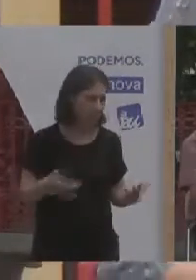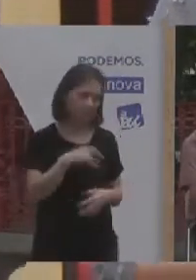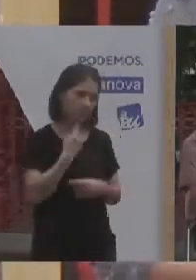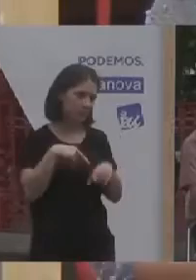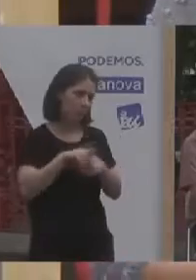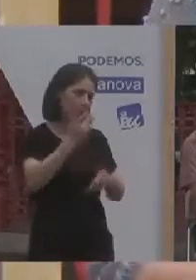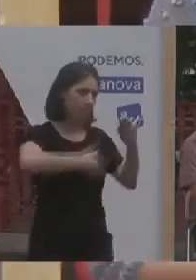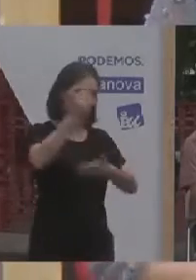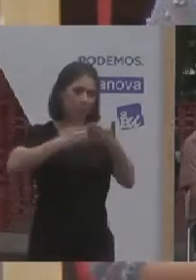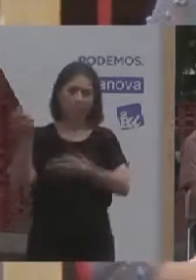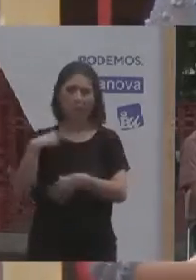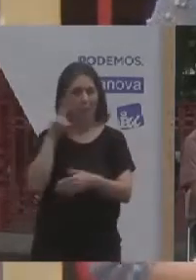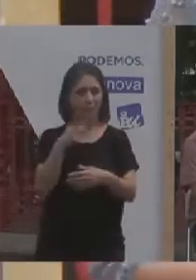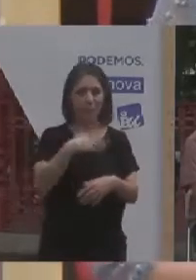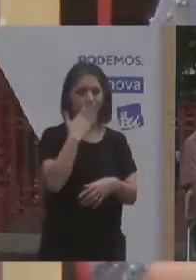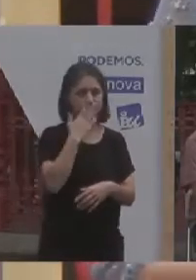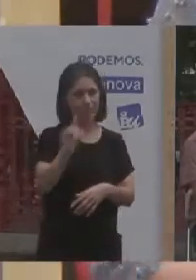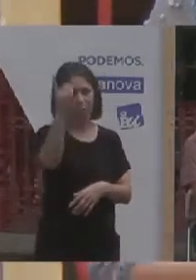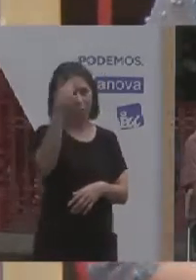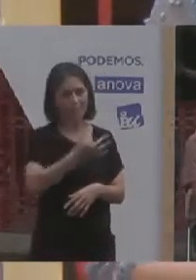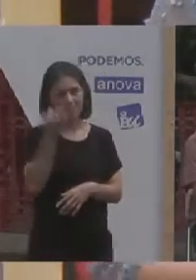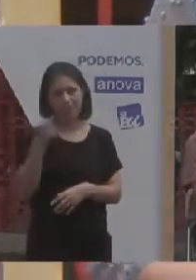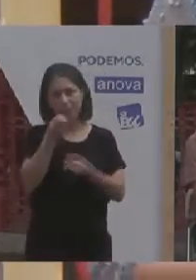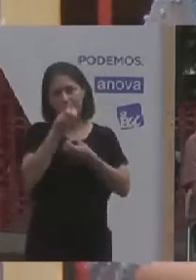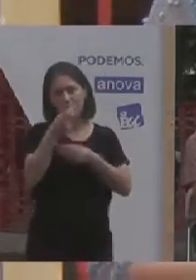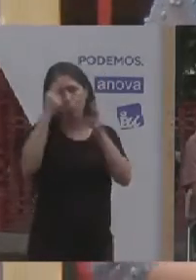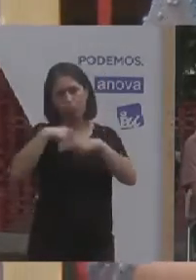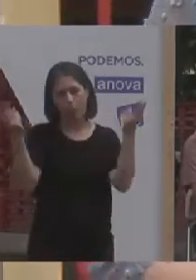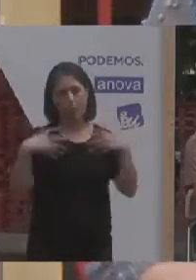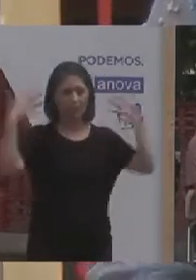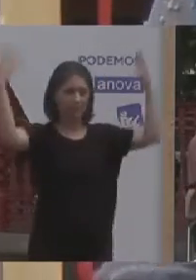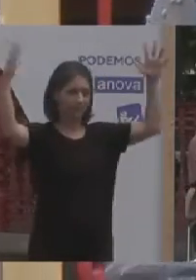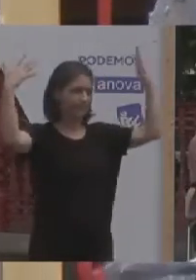nos xornais, en todas as declaracións públicas que fan.